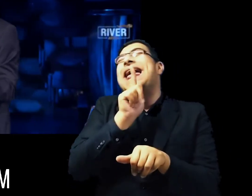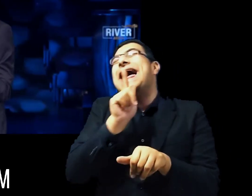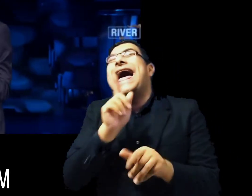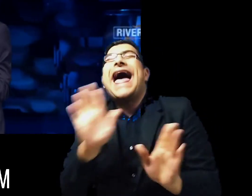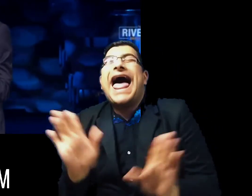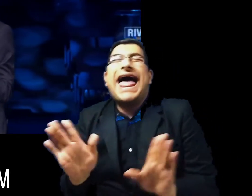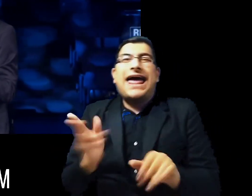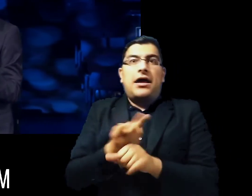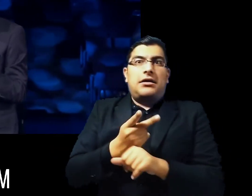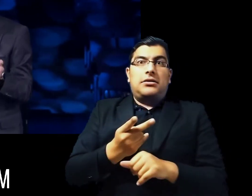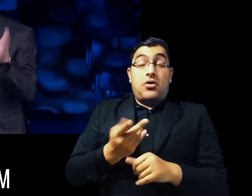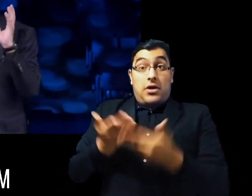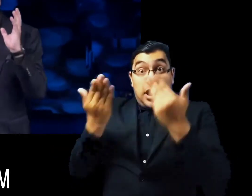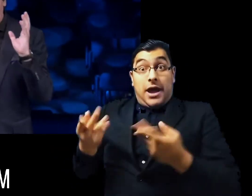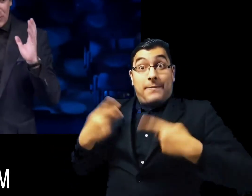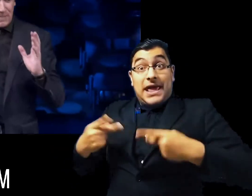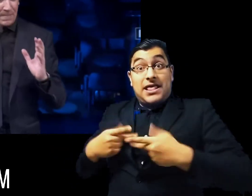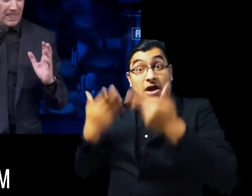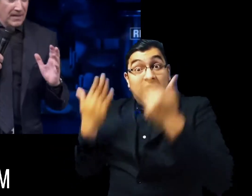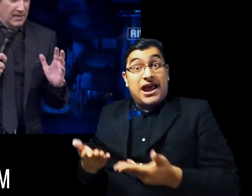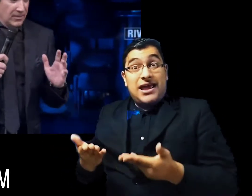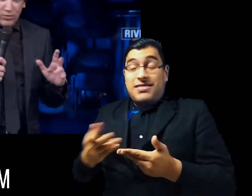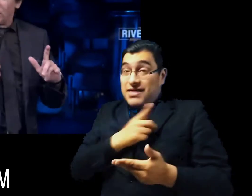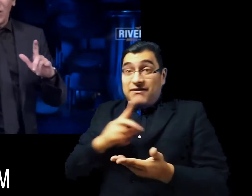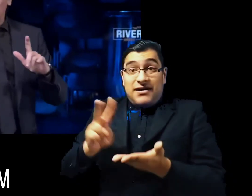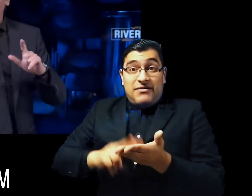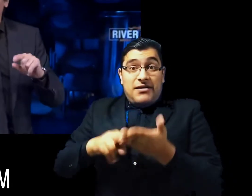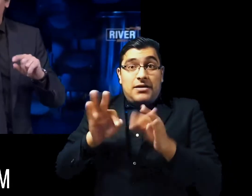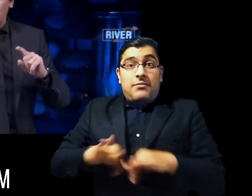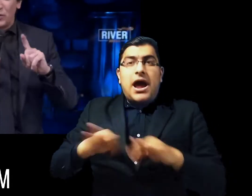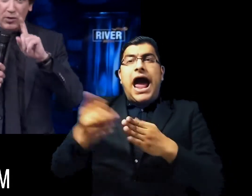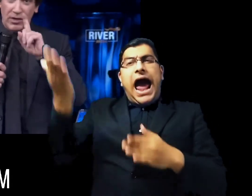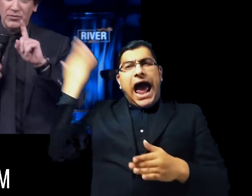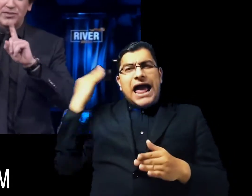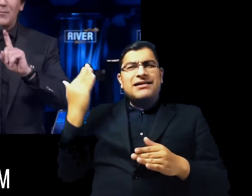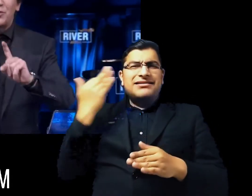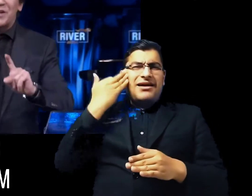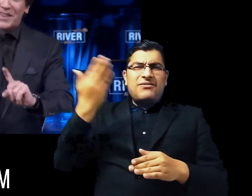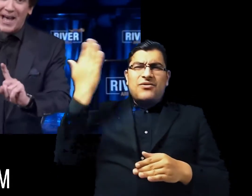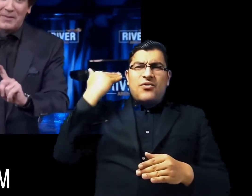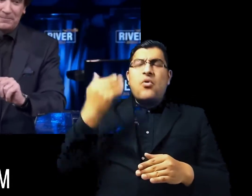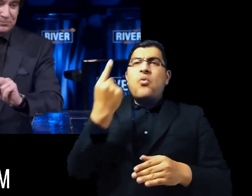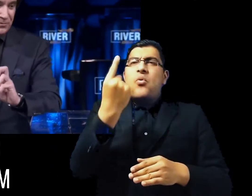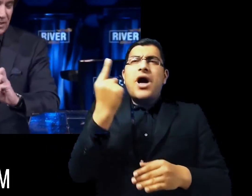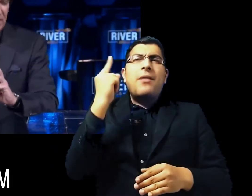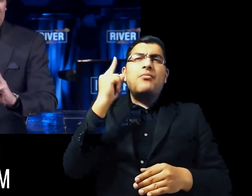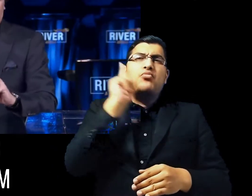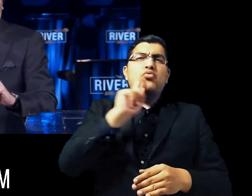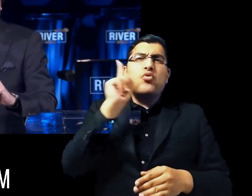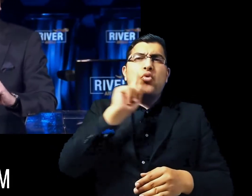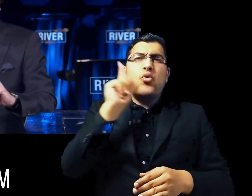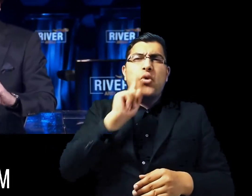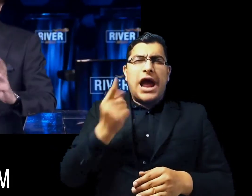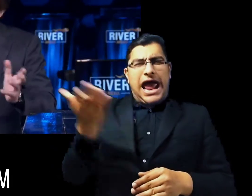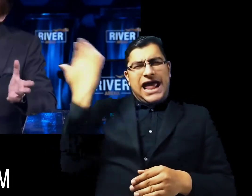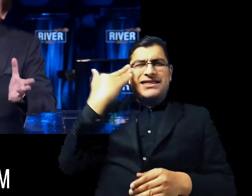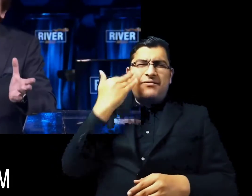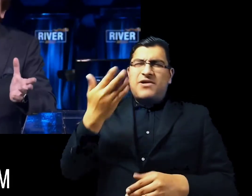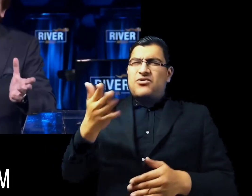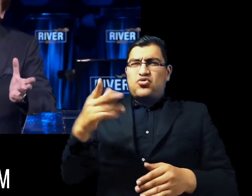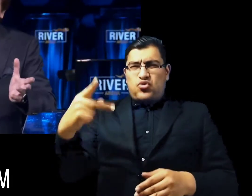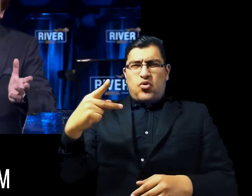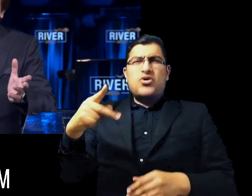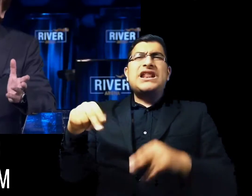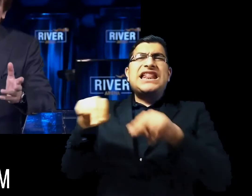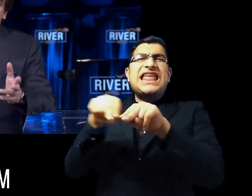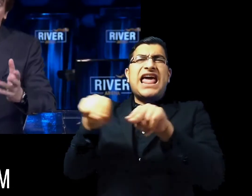alguien. Hace un tiempo, yo no había contado esto en público, hace un tiempo una dama cuyo nieto